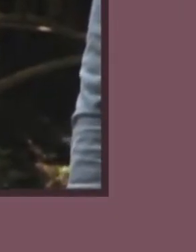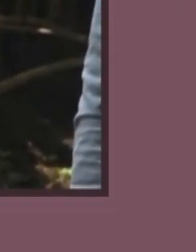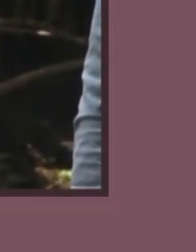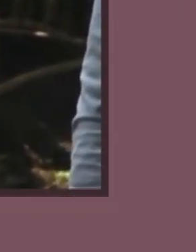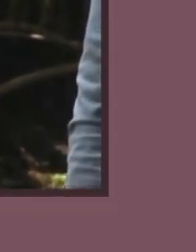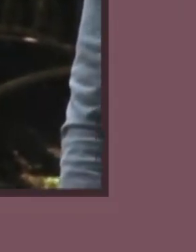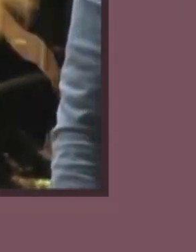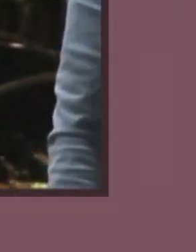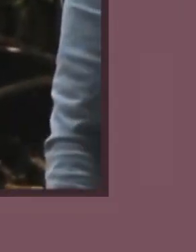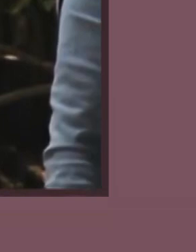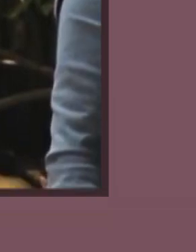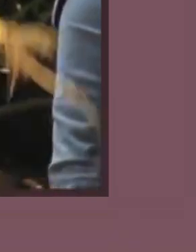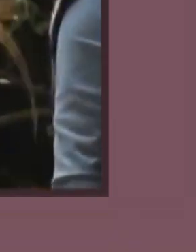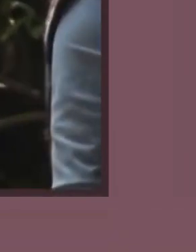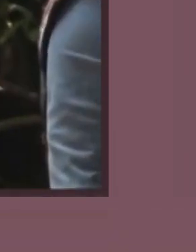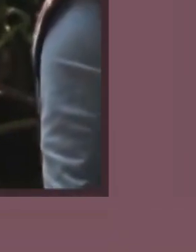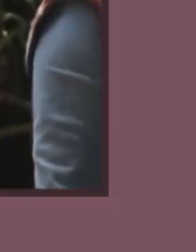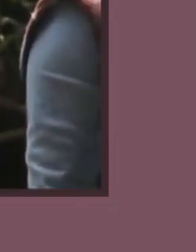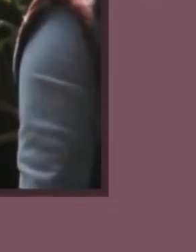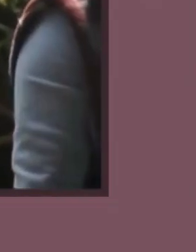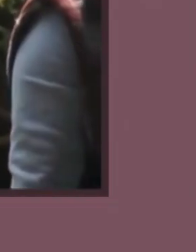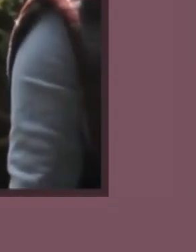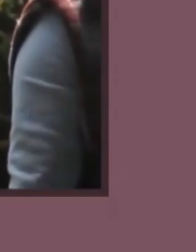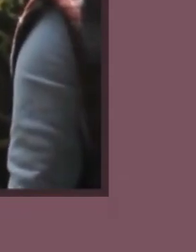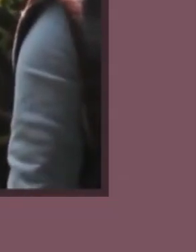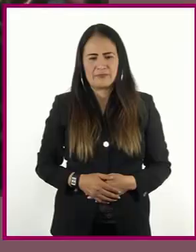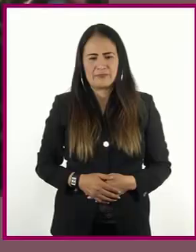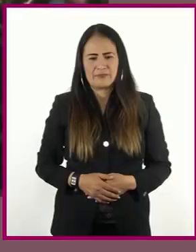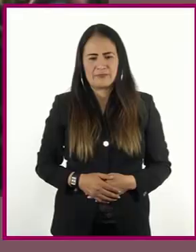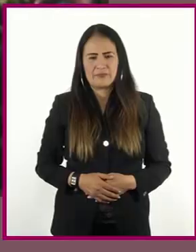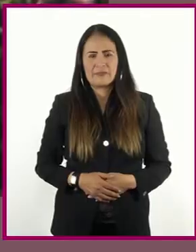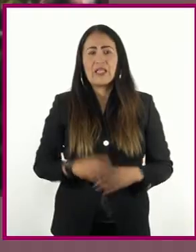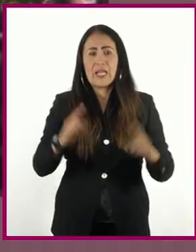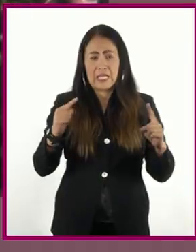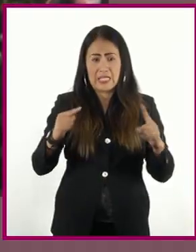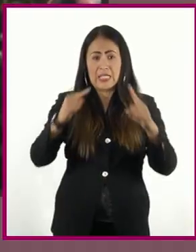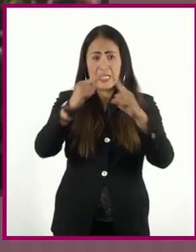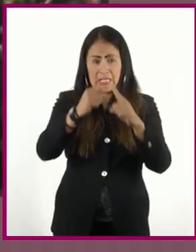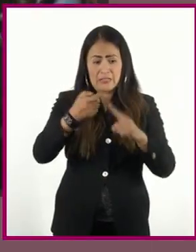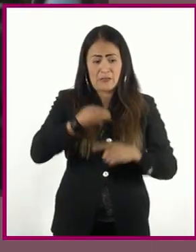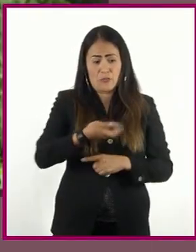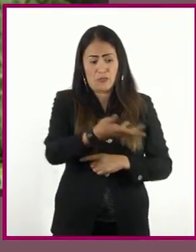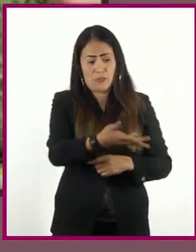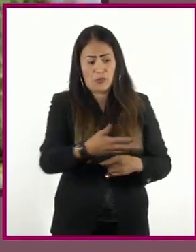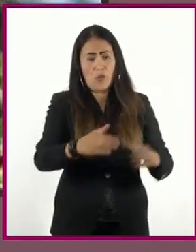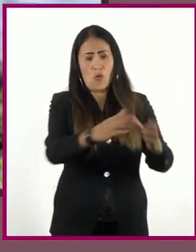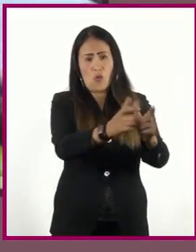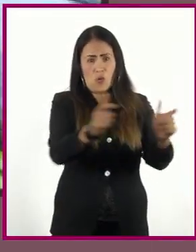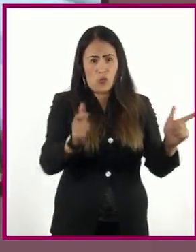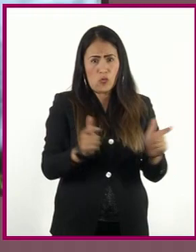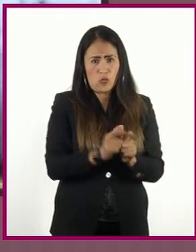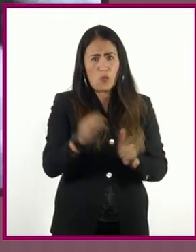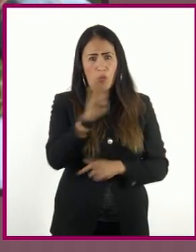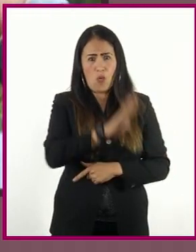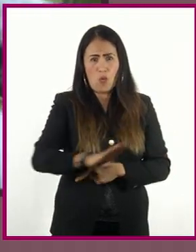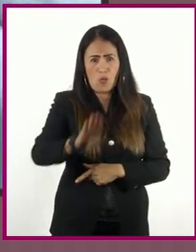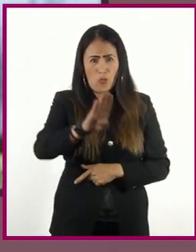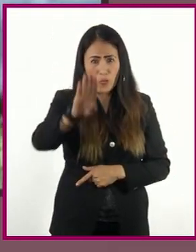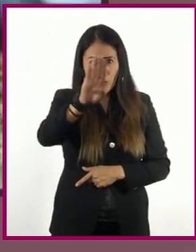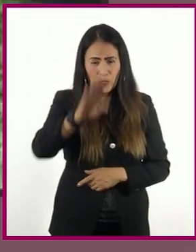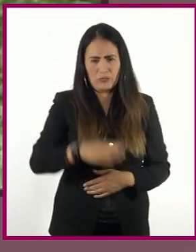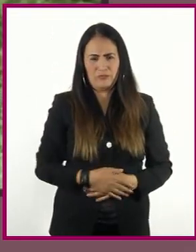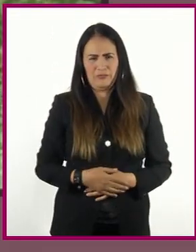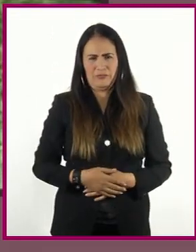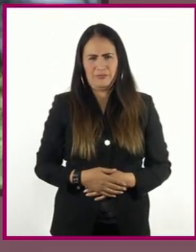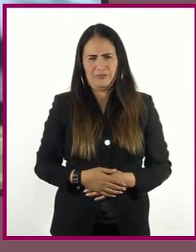Amacuileca, Xochilcuelponi. Comúnmente la iglesia nos conoce como brujos y para